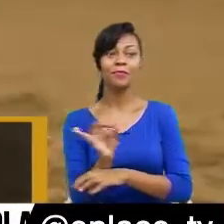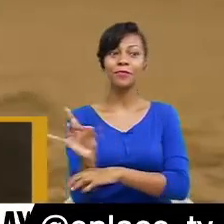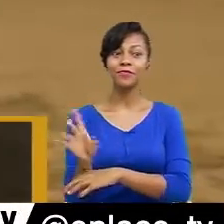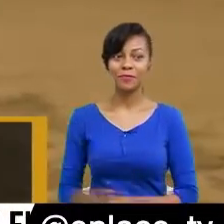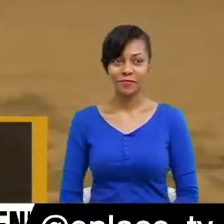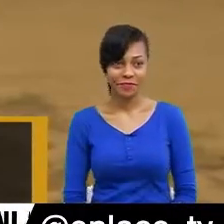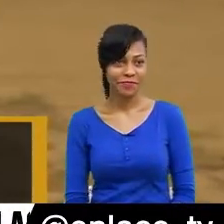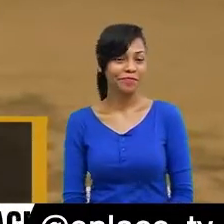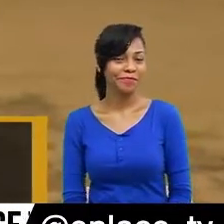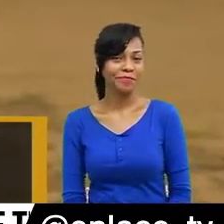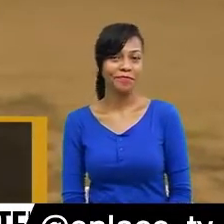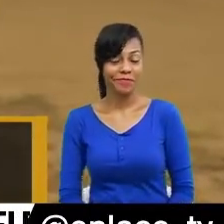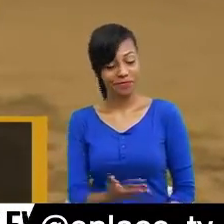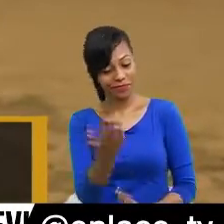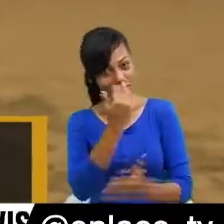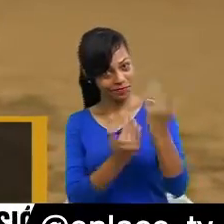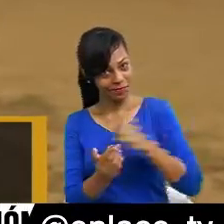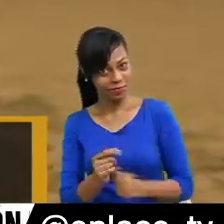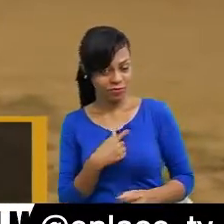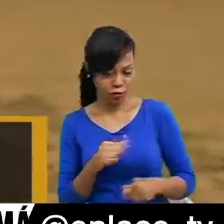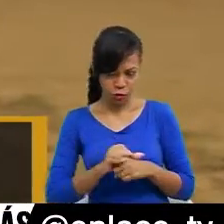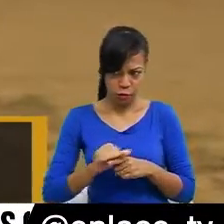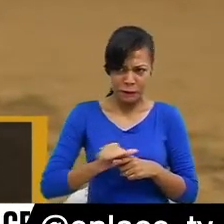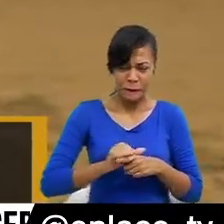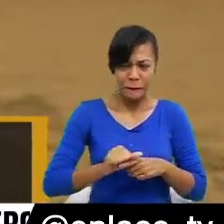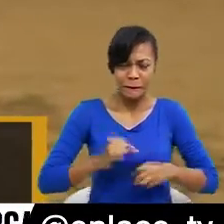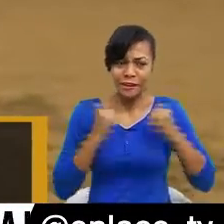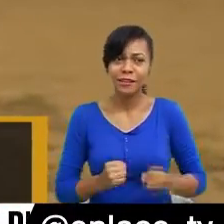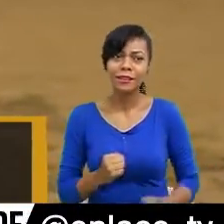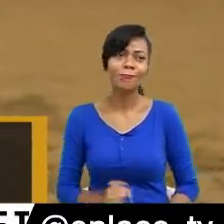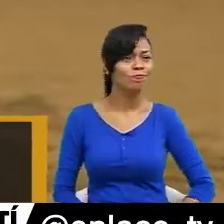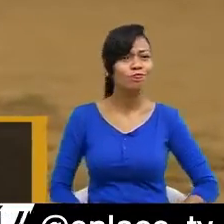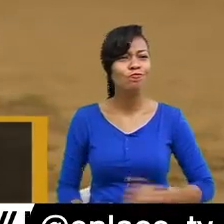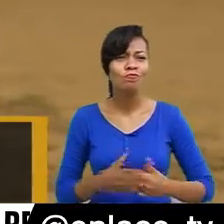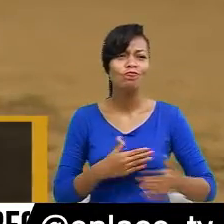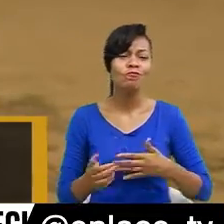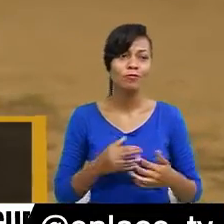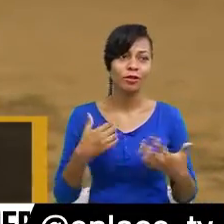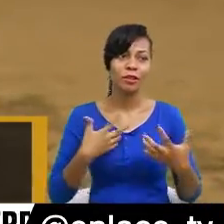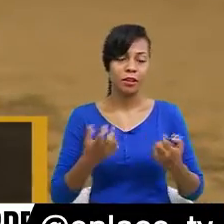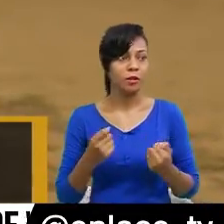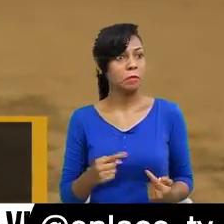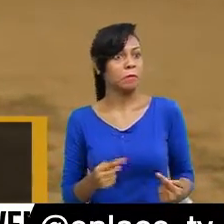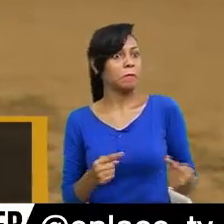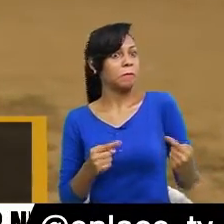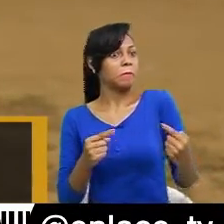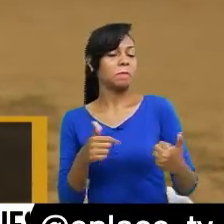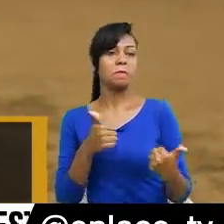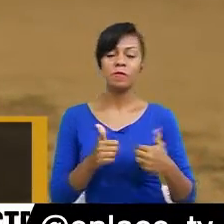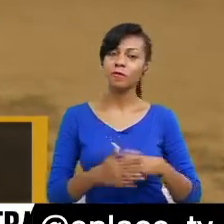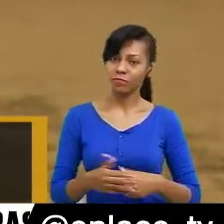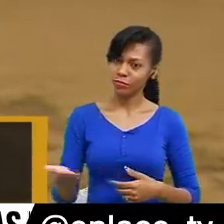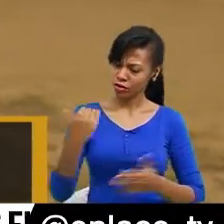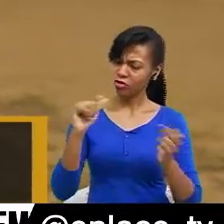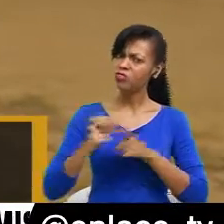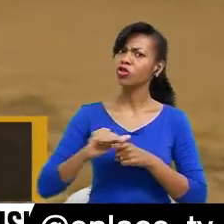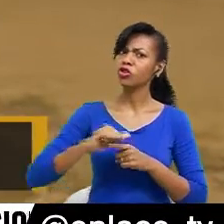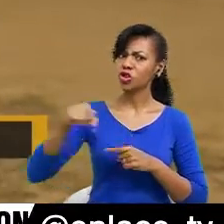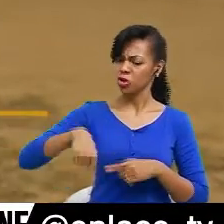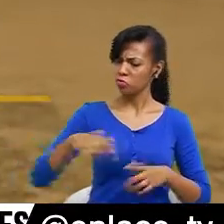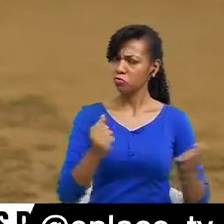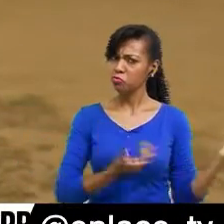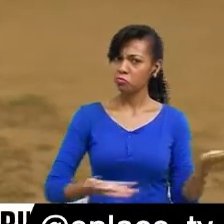que vengan y que entrenen, pues yo entreno fuerte para salir cada vez en un partido mejor, y que vengan y que entrenen acá, que acá tienen las